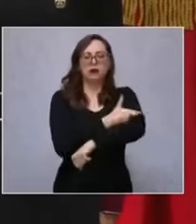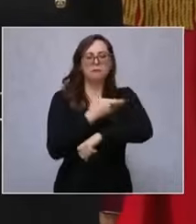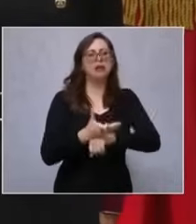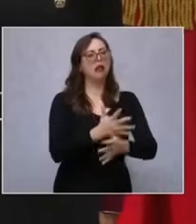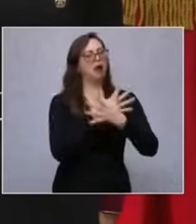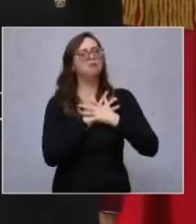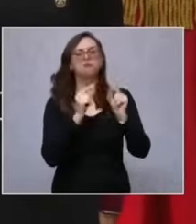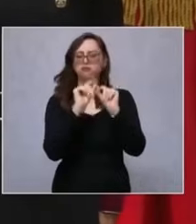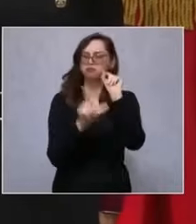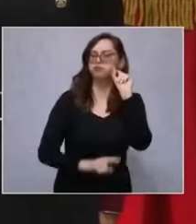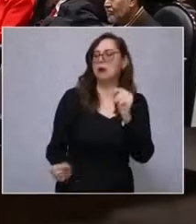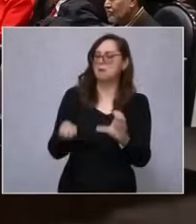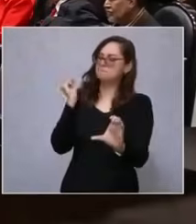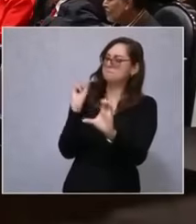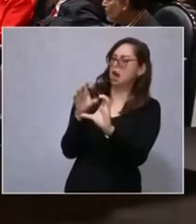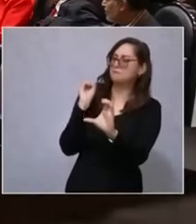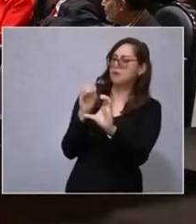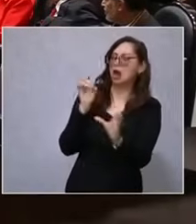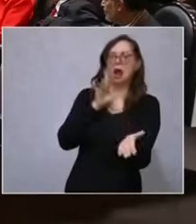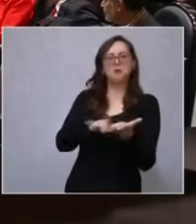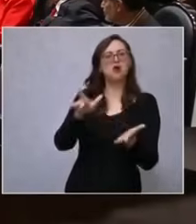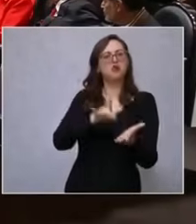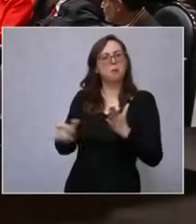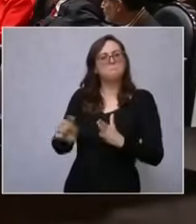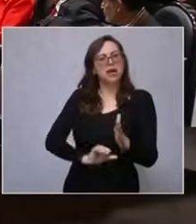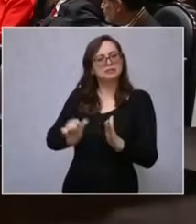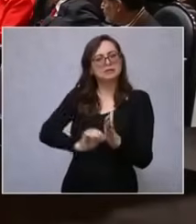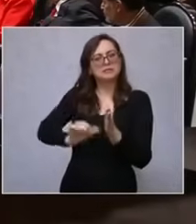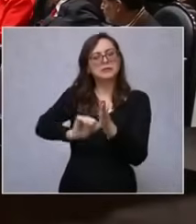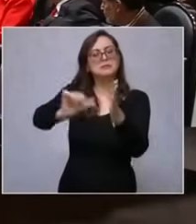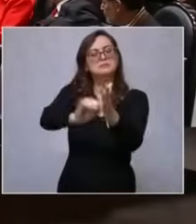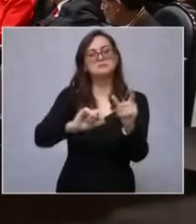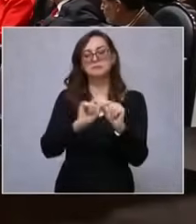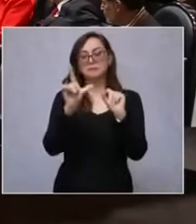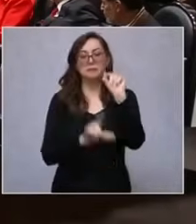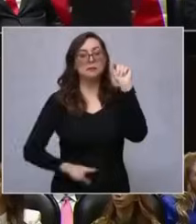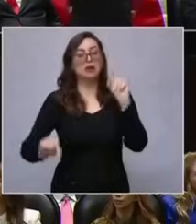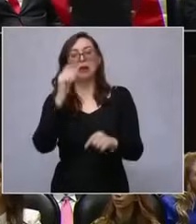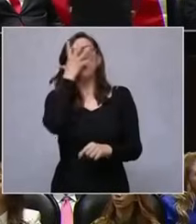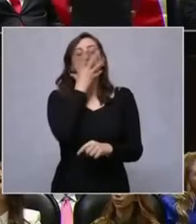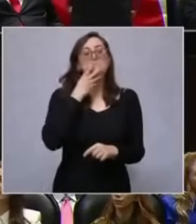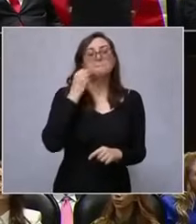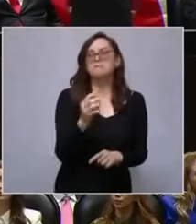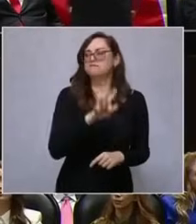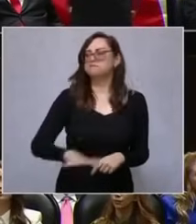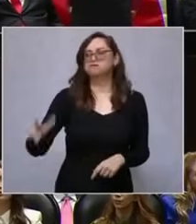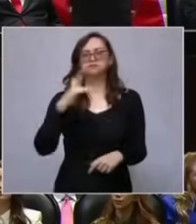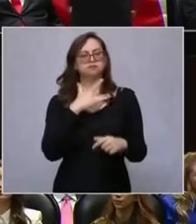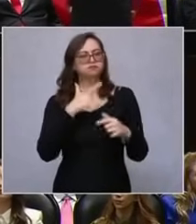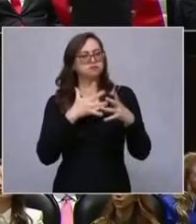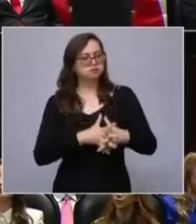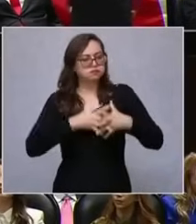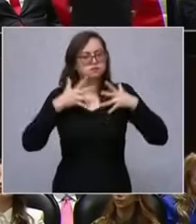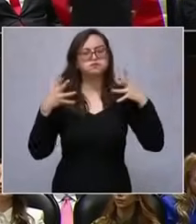patria envían su apoyo todos los meses. México, óyeme, es un país maravilloso. Se acuerdan hasta de lo que generoso, están fuera.